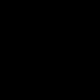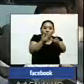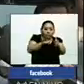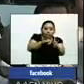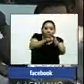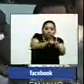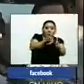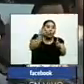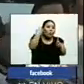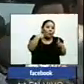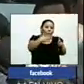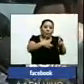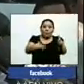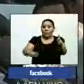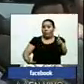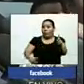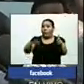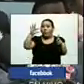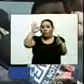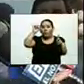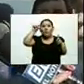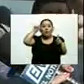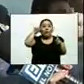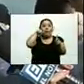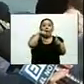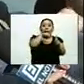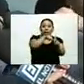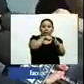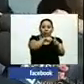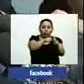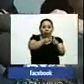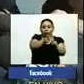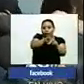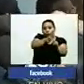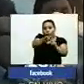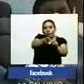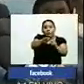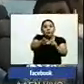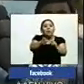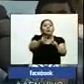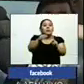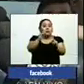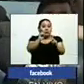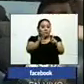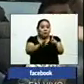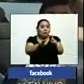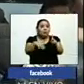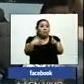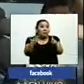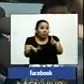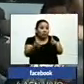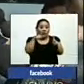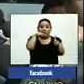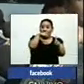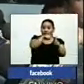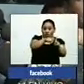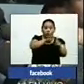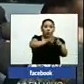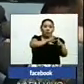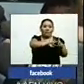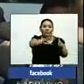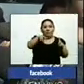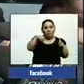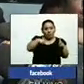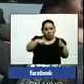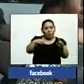liderada por el señor Carlos Funes Cartagena, quien tenía el dominio principal del hecho, vivían tanto él,